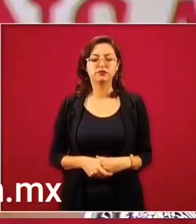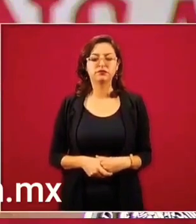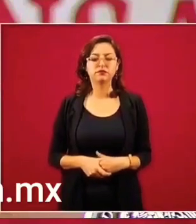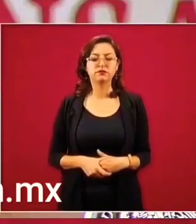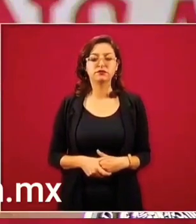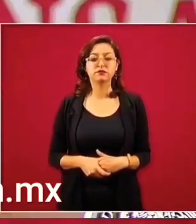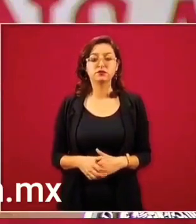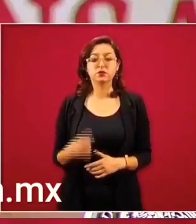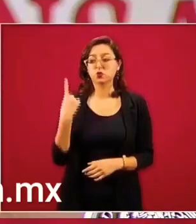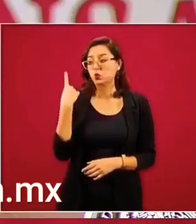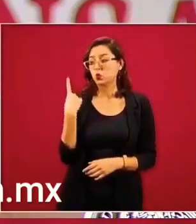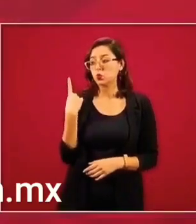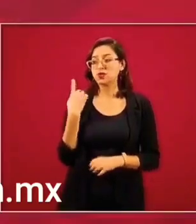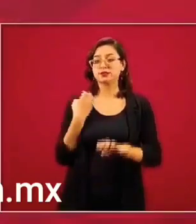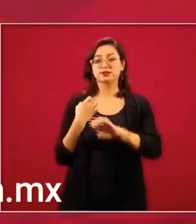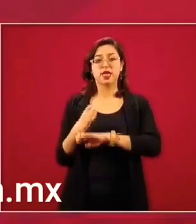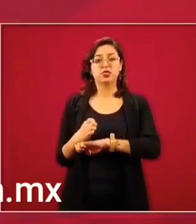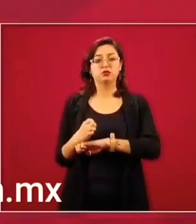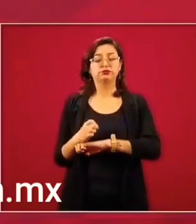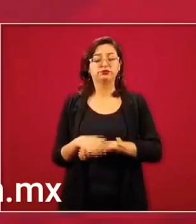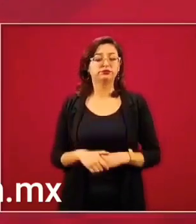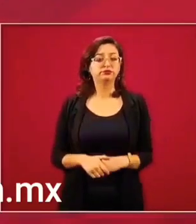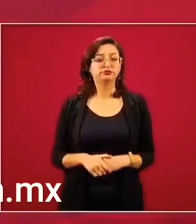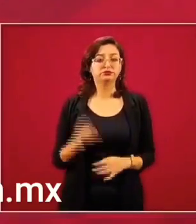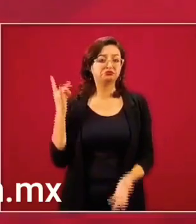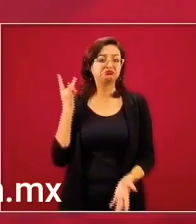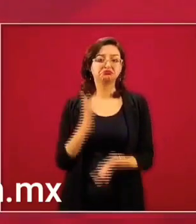Es el único estado.